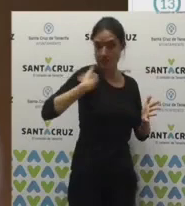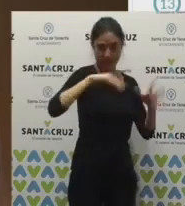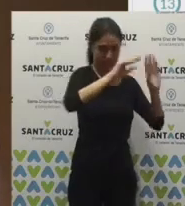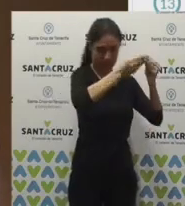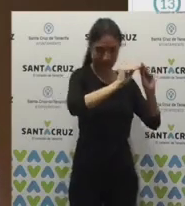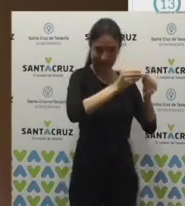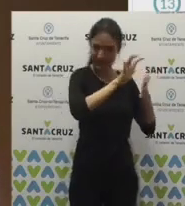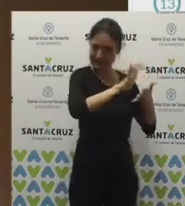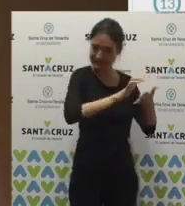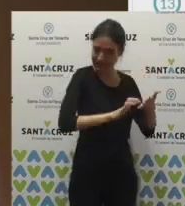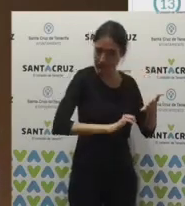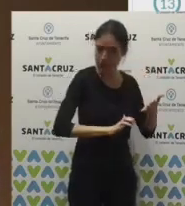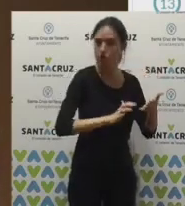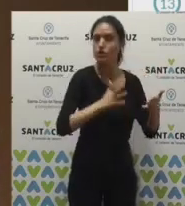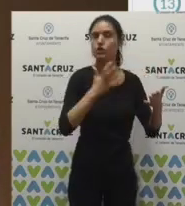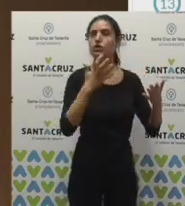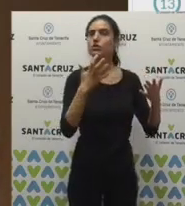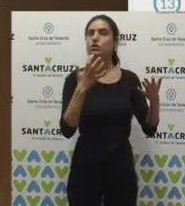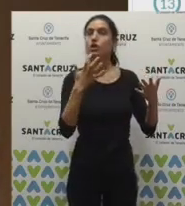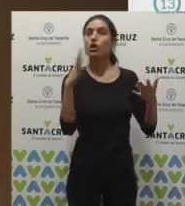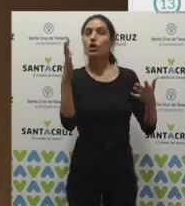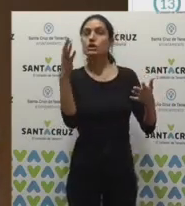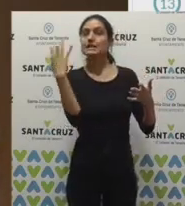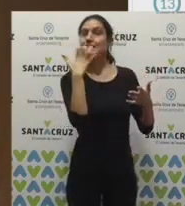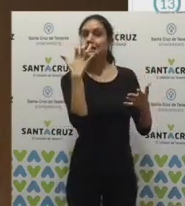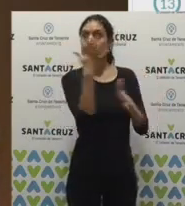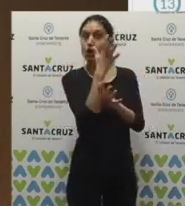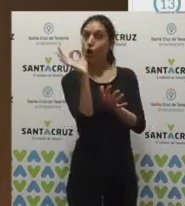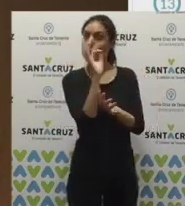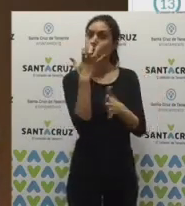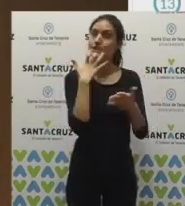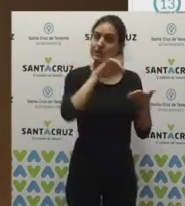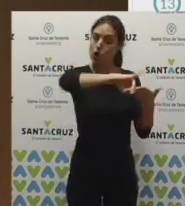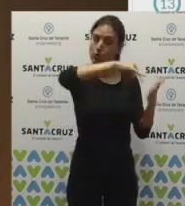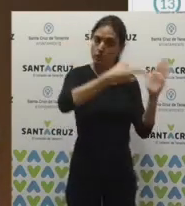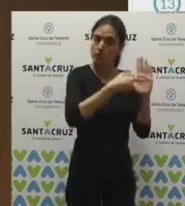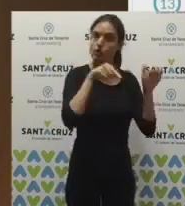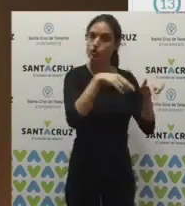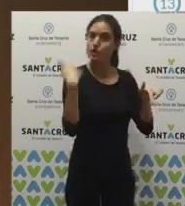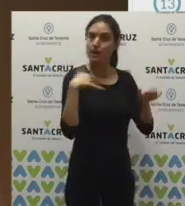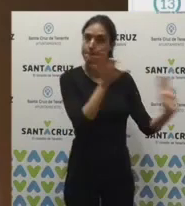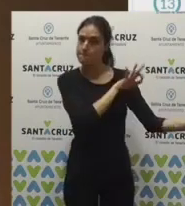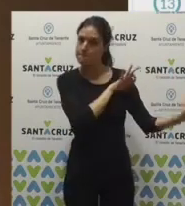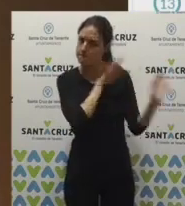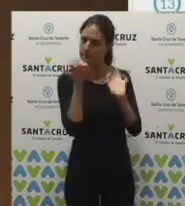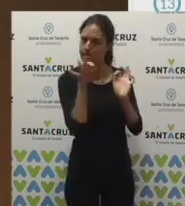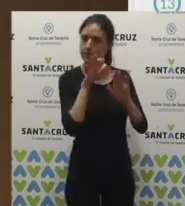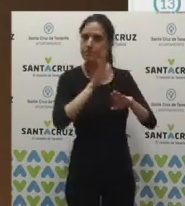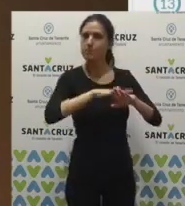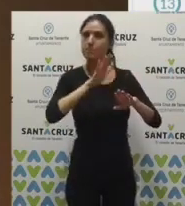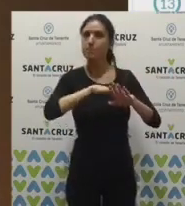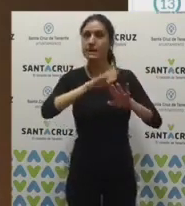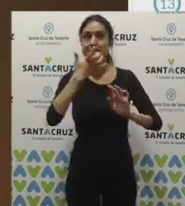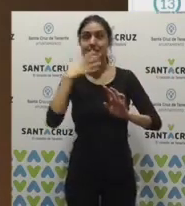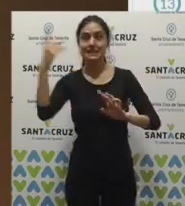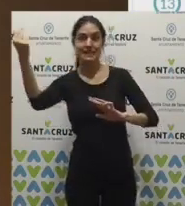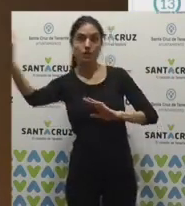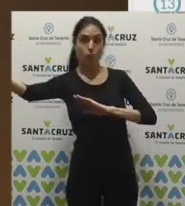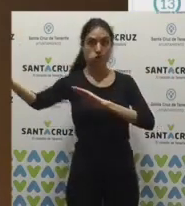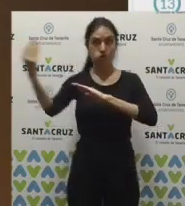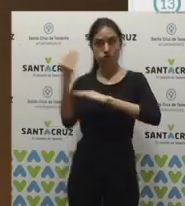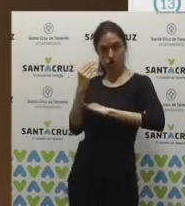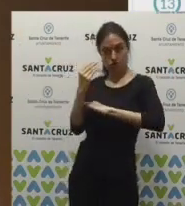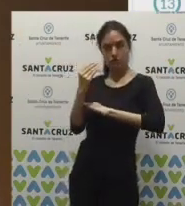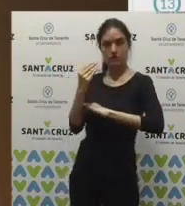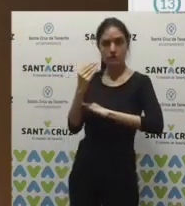oficina técnica si fuera necesaria o la priorización de tener esos proyectos preparados para cuando lleguen los fondos que ya en el día